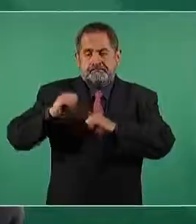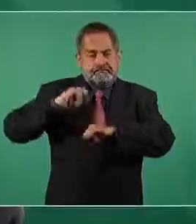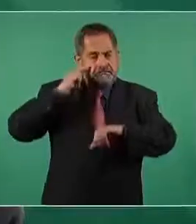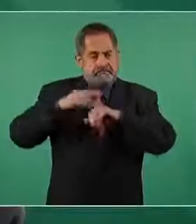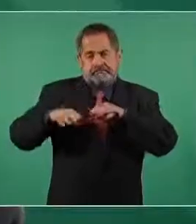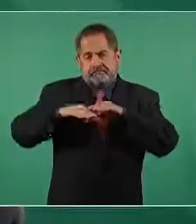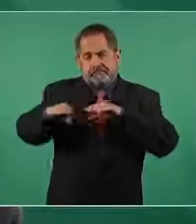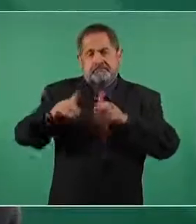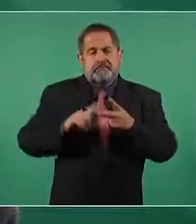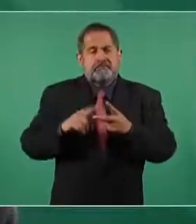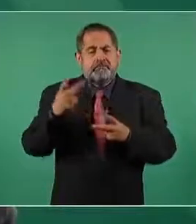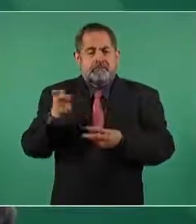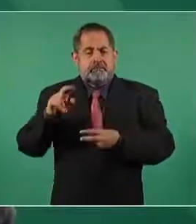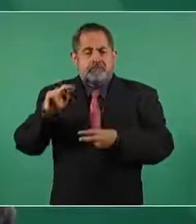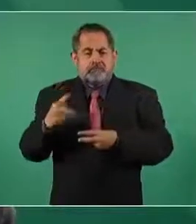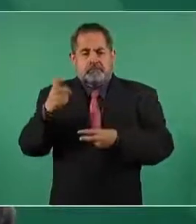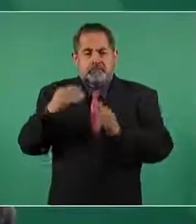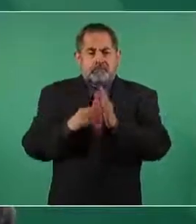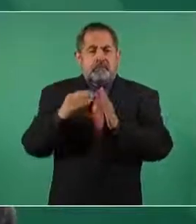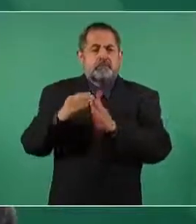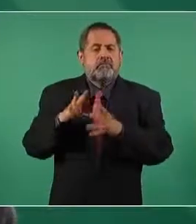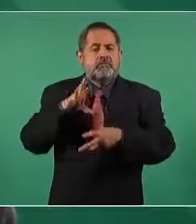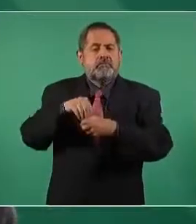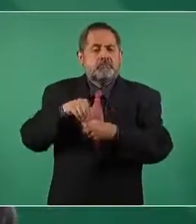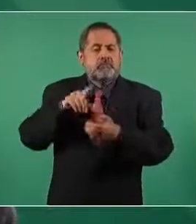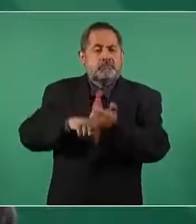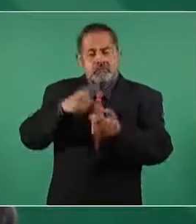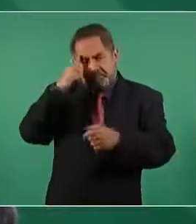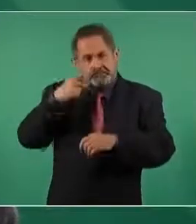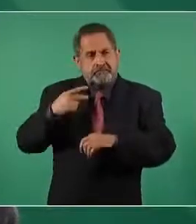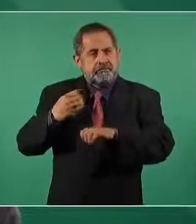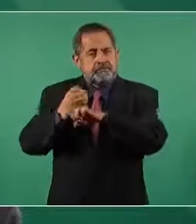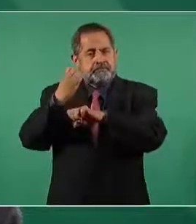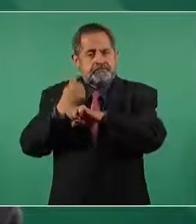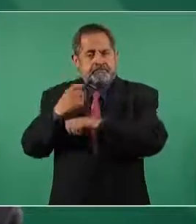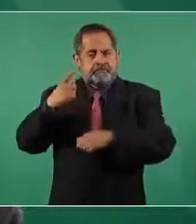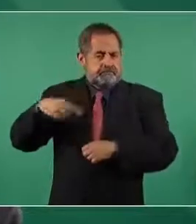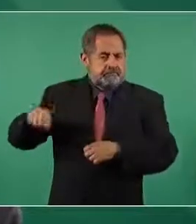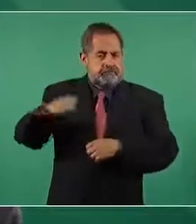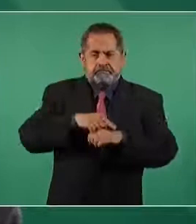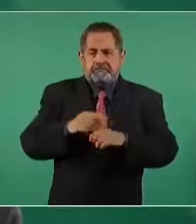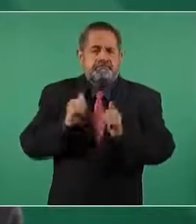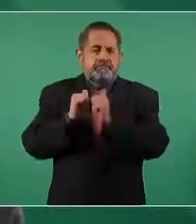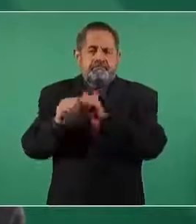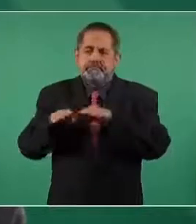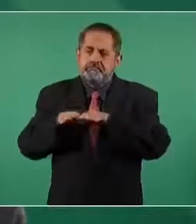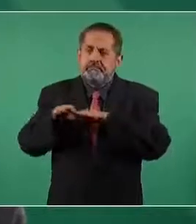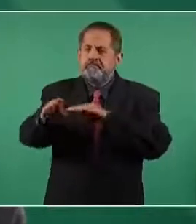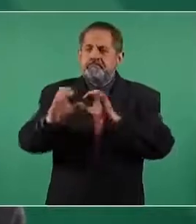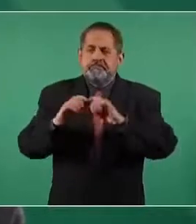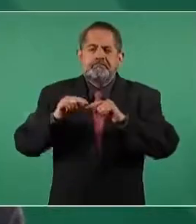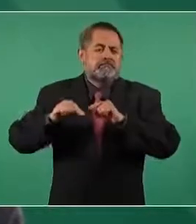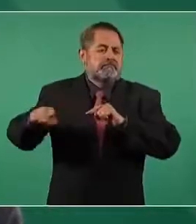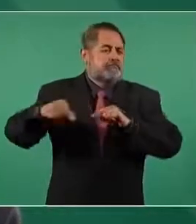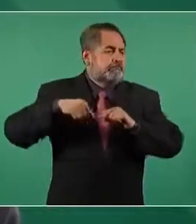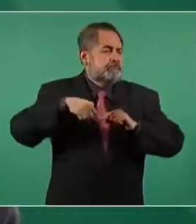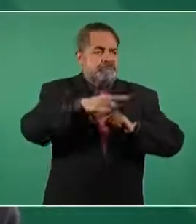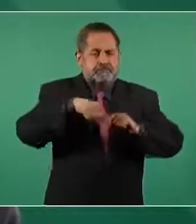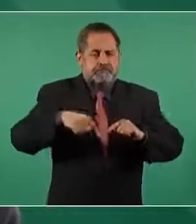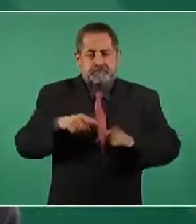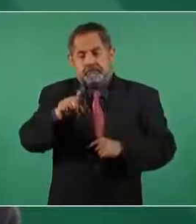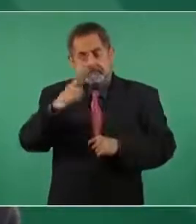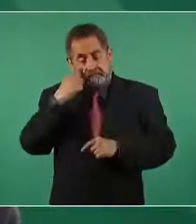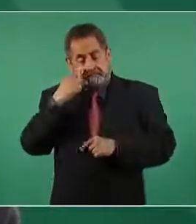que 281 millones restantes son para la red estatal. Cabe mencionar que en el caso de la red